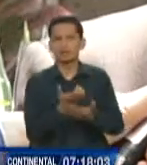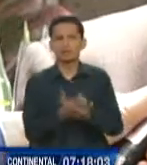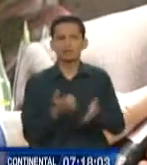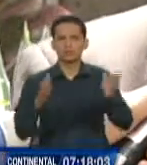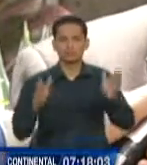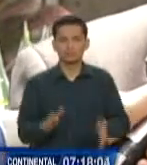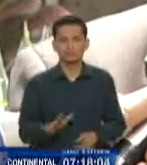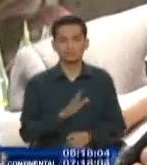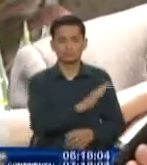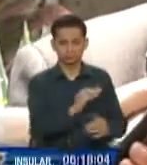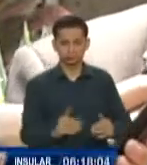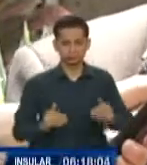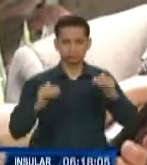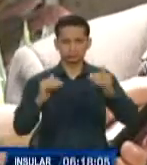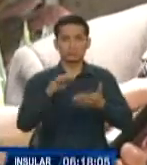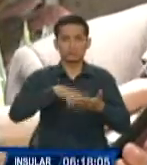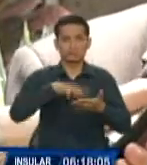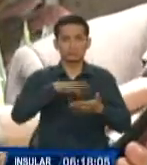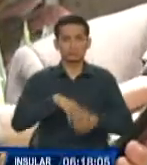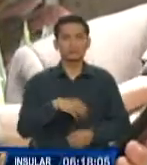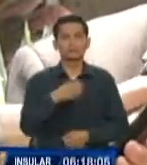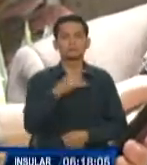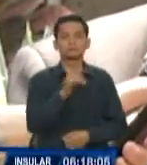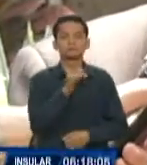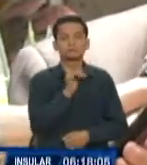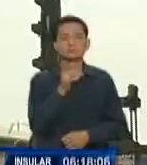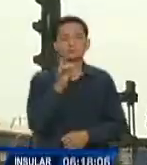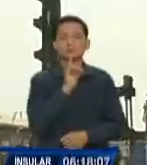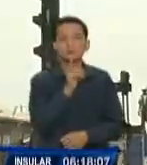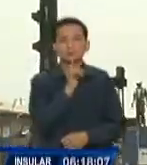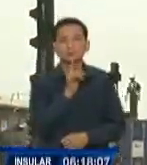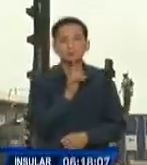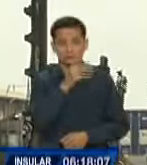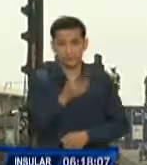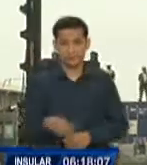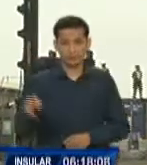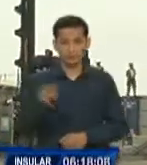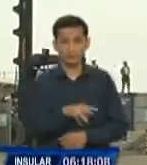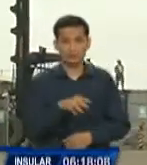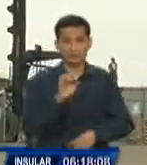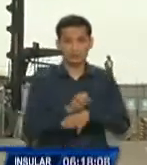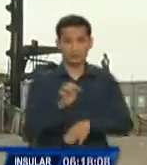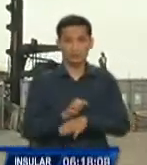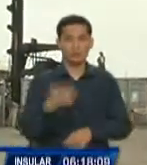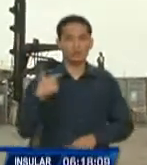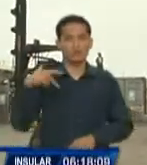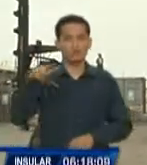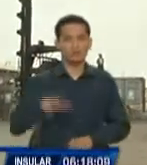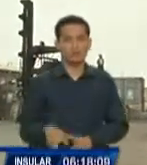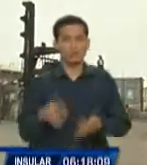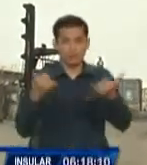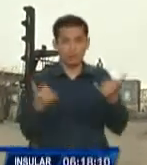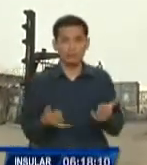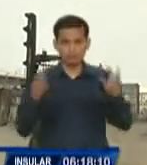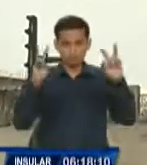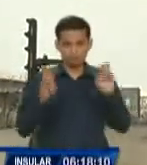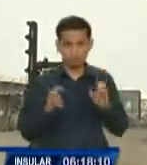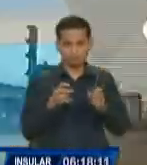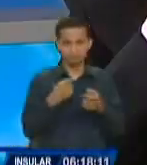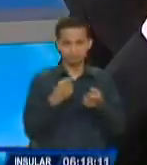de posgrado en Estados Unidos, Inglaterra, Ecuador y Portugal. Tema que se analizará aquí, en Pensamiento Crítico.